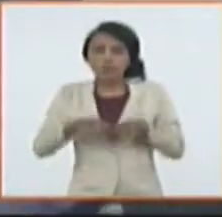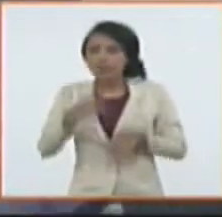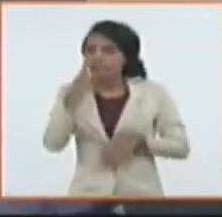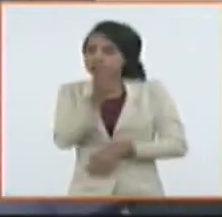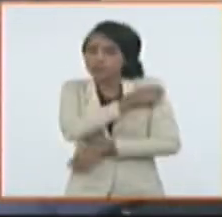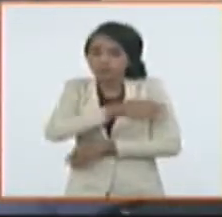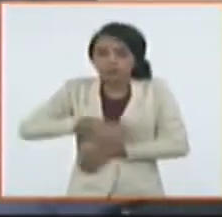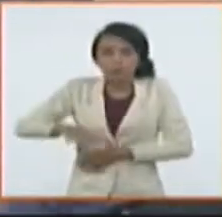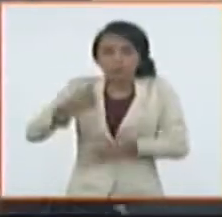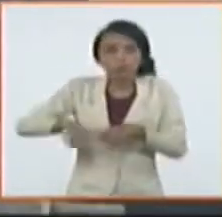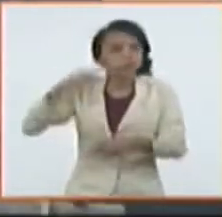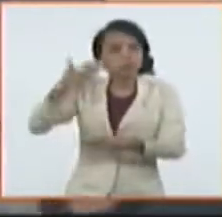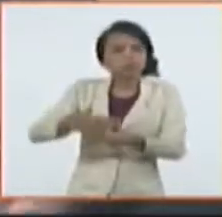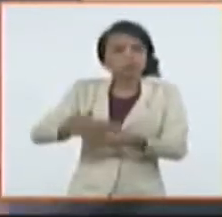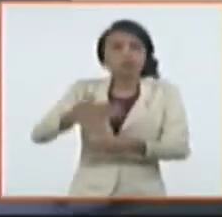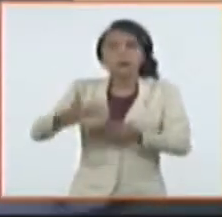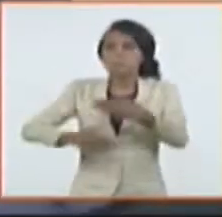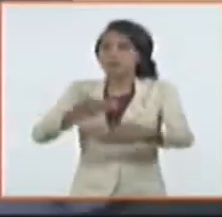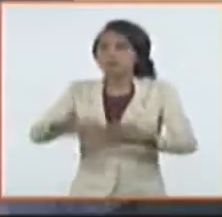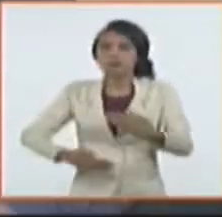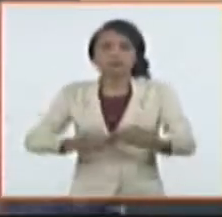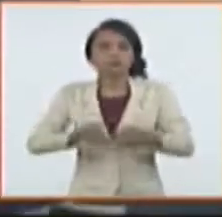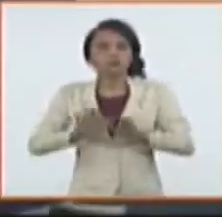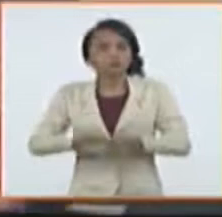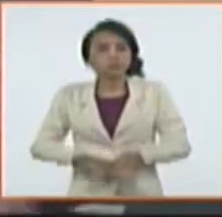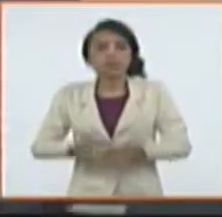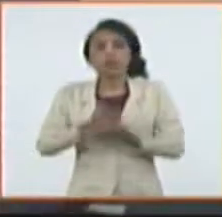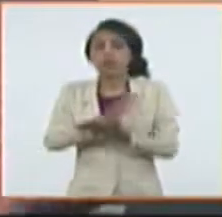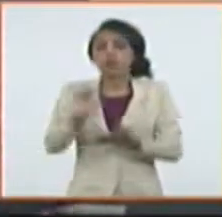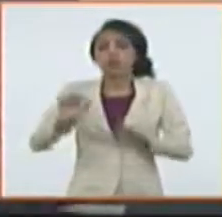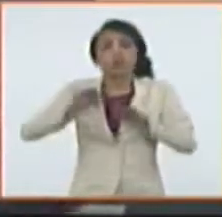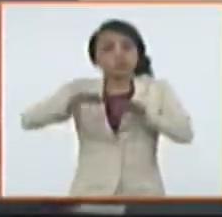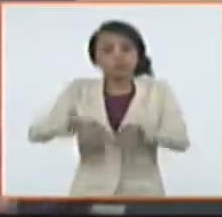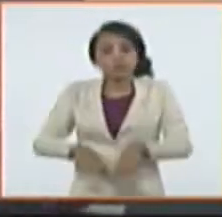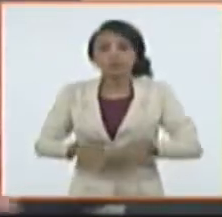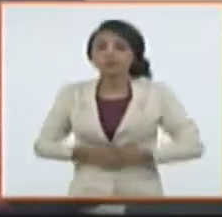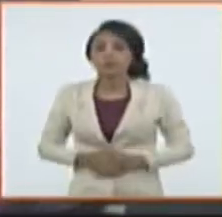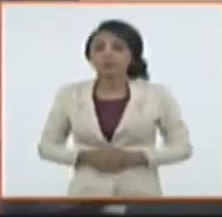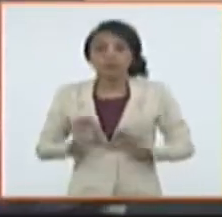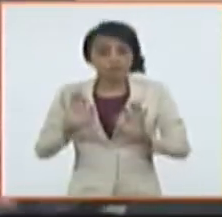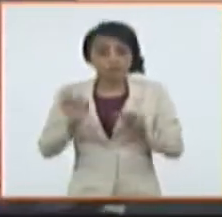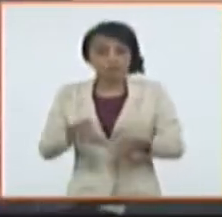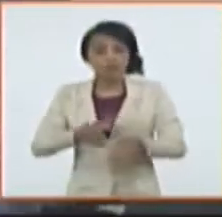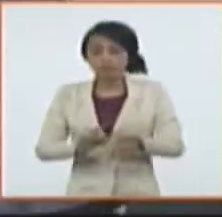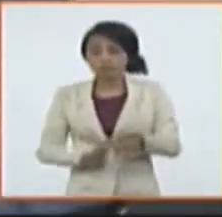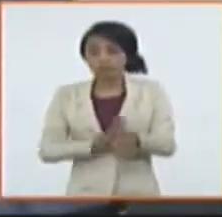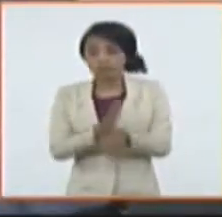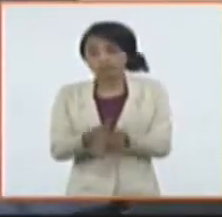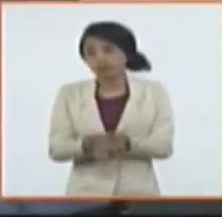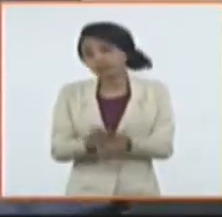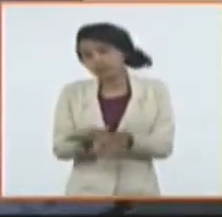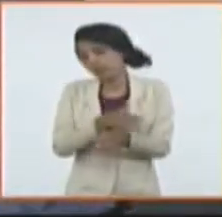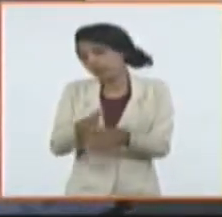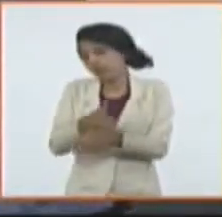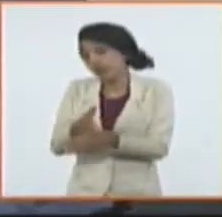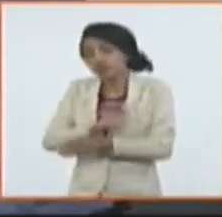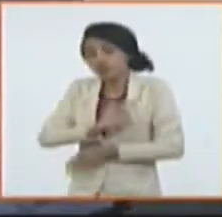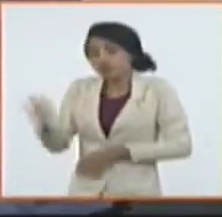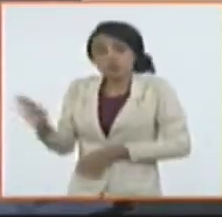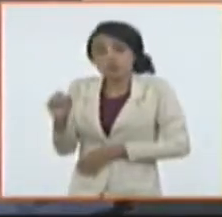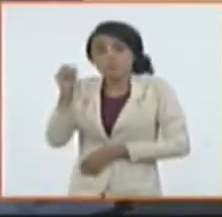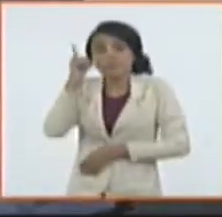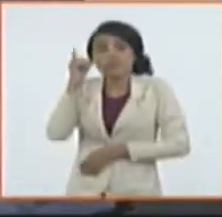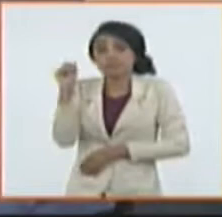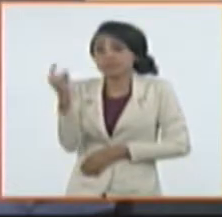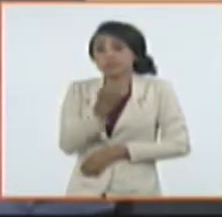llevado a cabo, curso escolar detenido. Es verdad que la pandemia nos puso una dinámica que no habíamos vivido nunca, pero ahora la